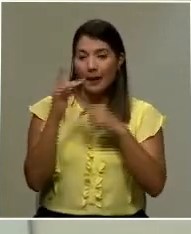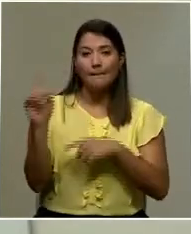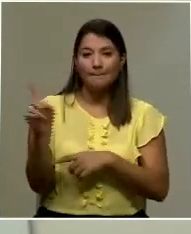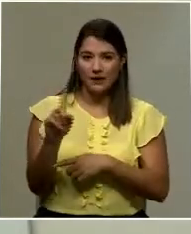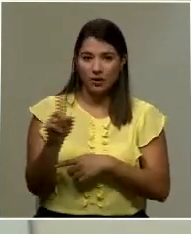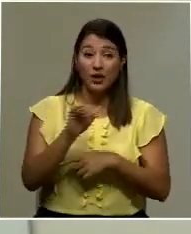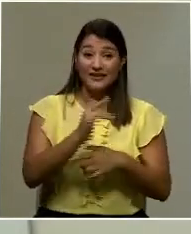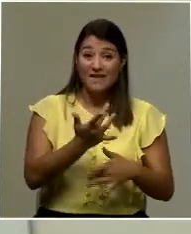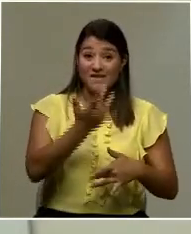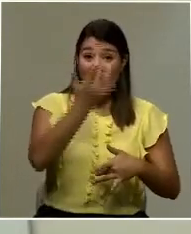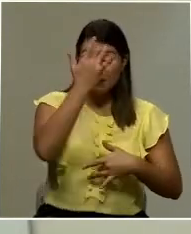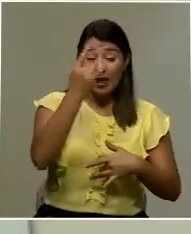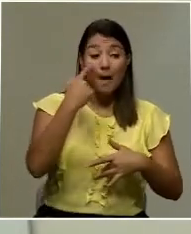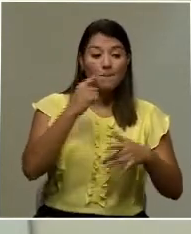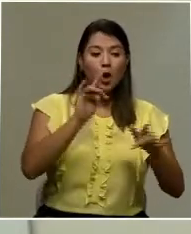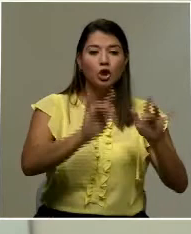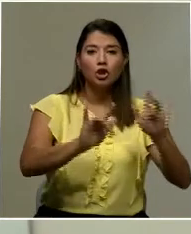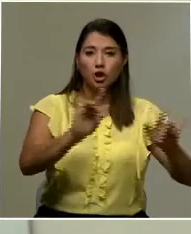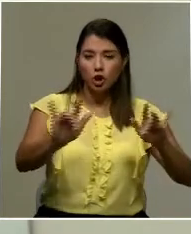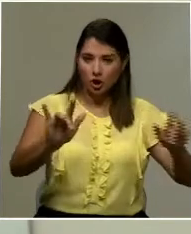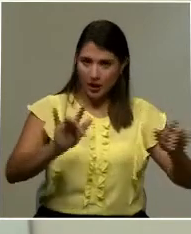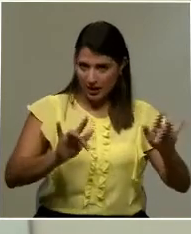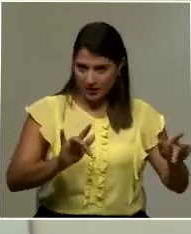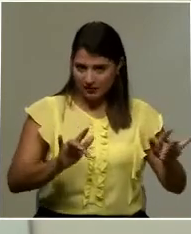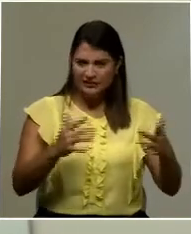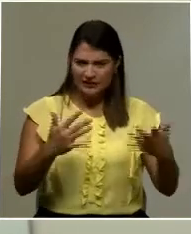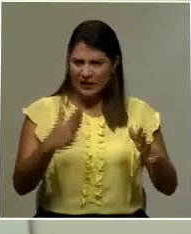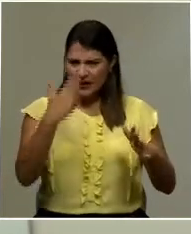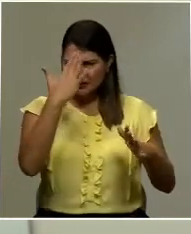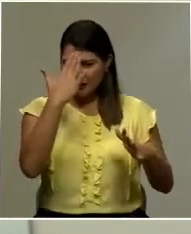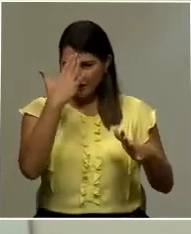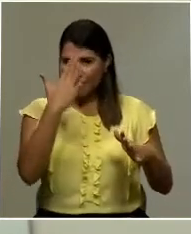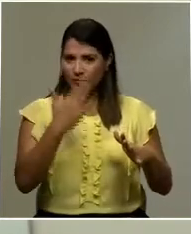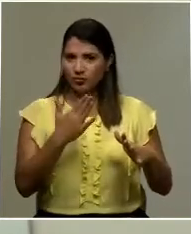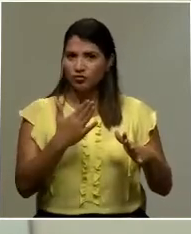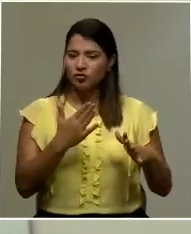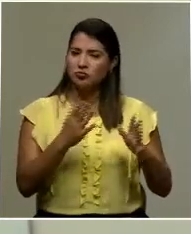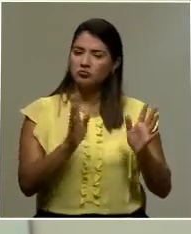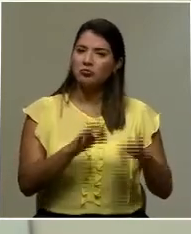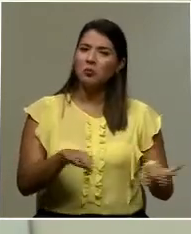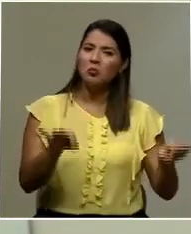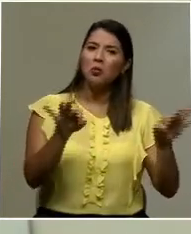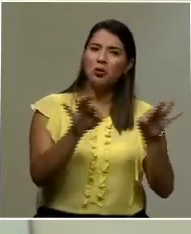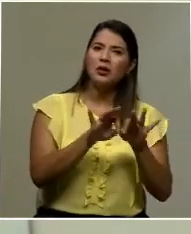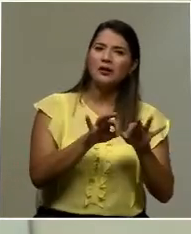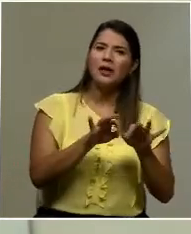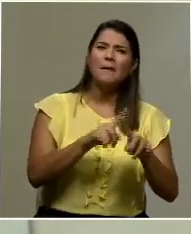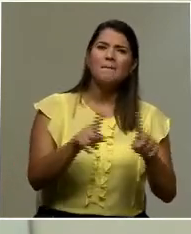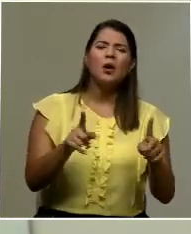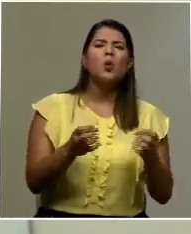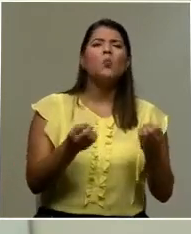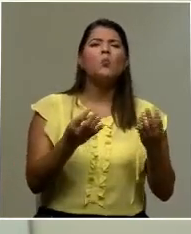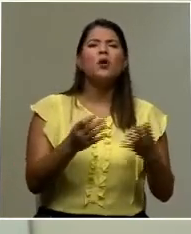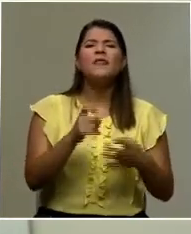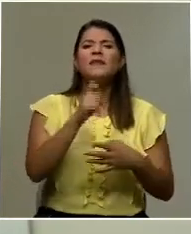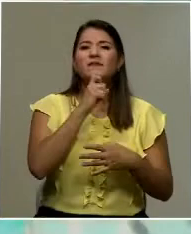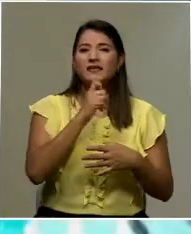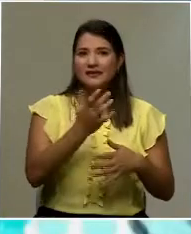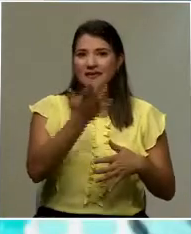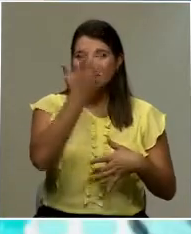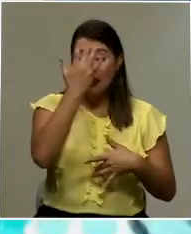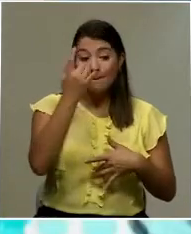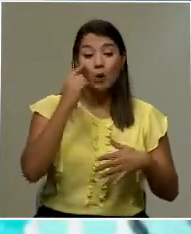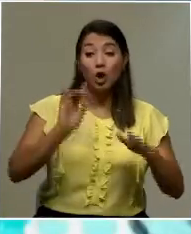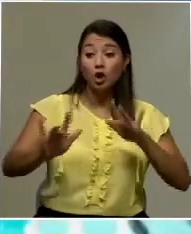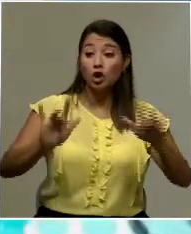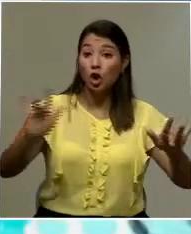Al principio nos dijeron que era muy importante, ahora sabemos que es muy poco importante, es muy difícil contagiarse por superficies. Y luego